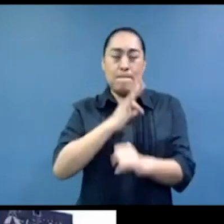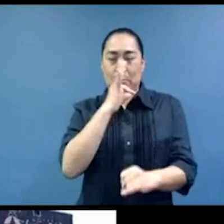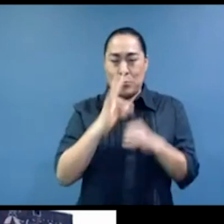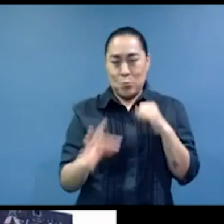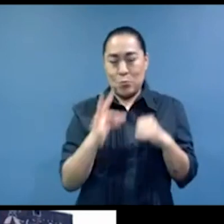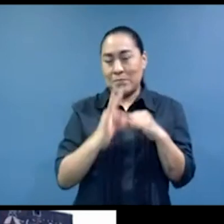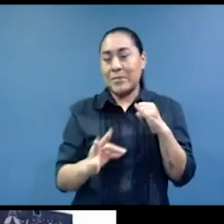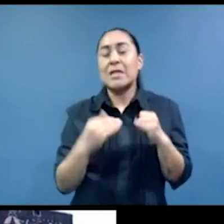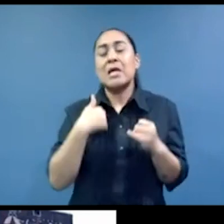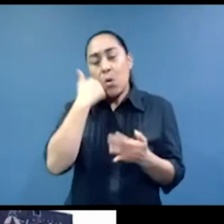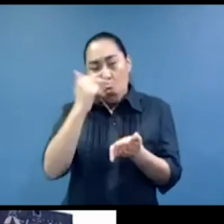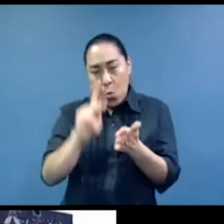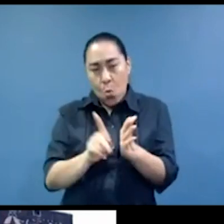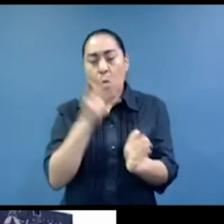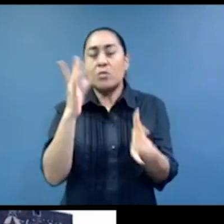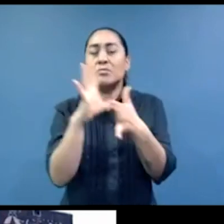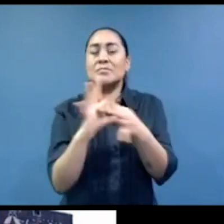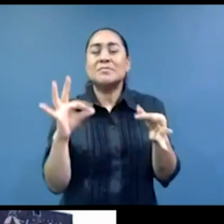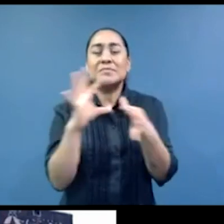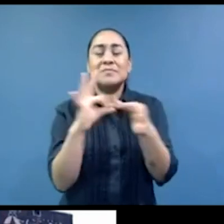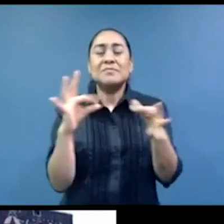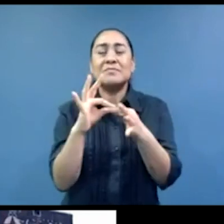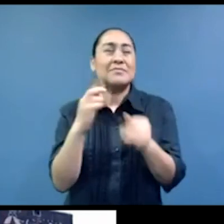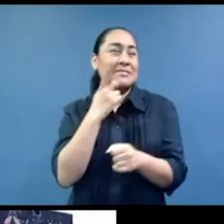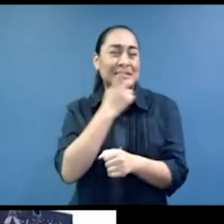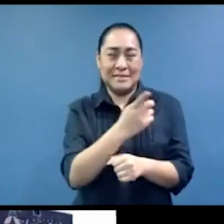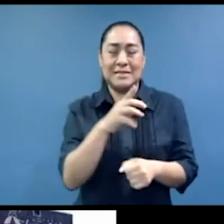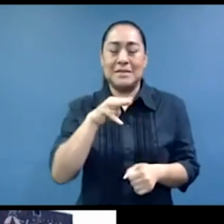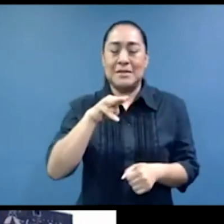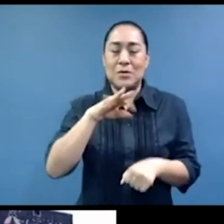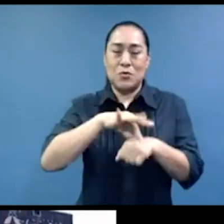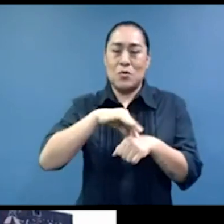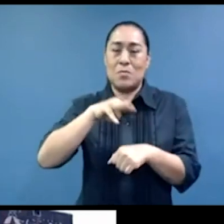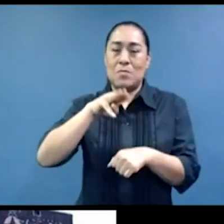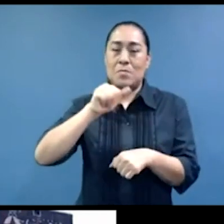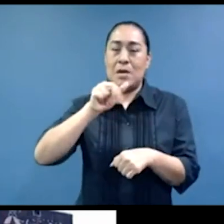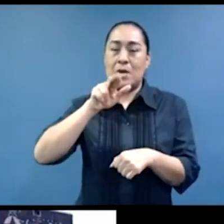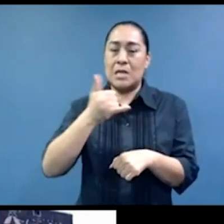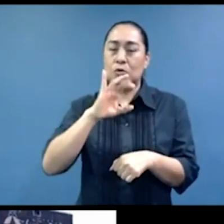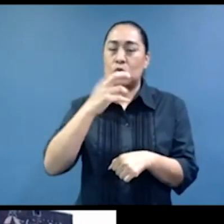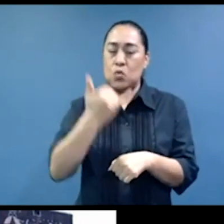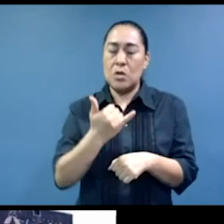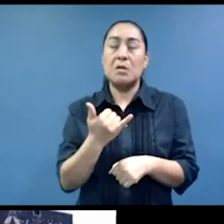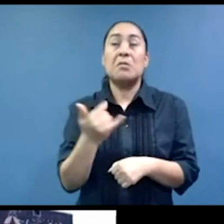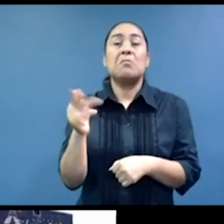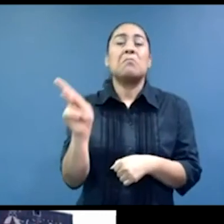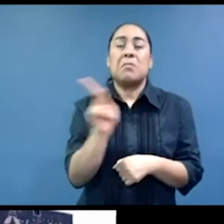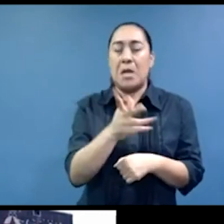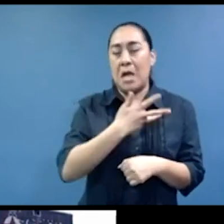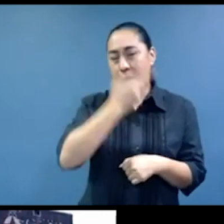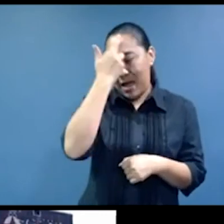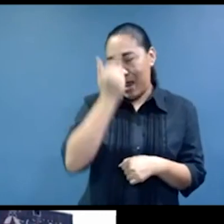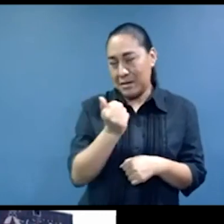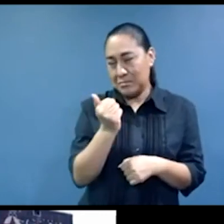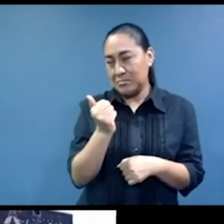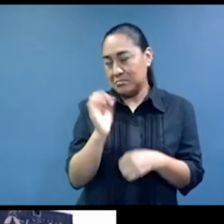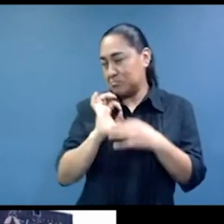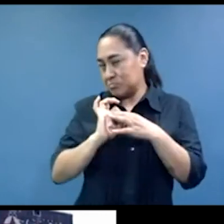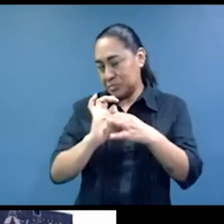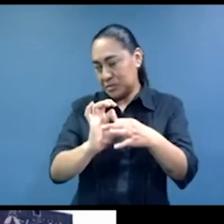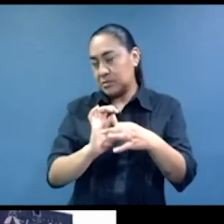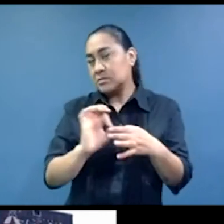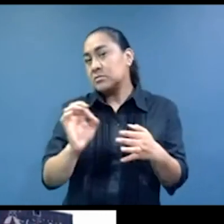simplemente retomar esto que nos comentaba doctora Marichuy, y creo que va muy de la mano con todo lo que el informe de GIRE